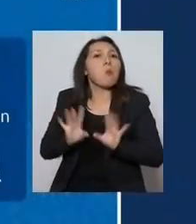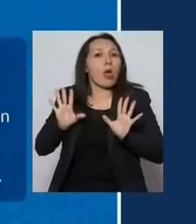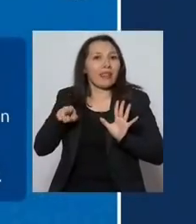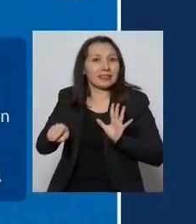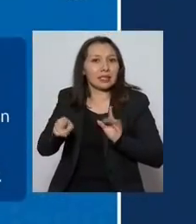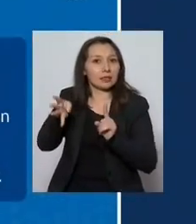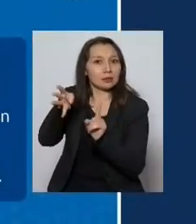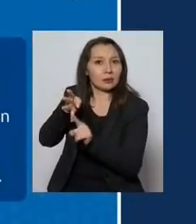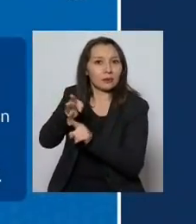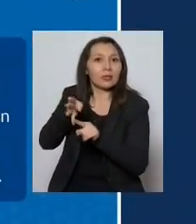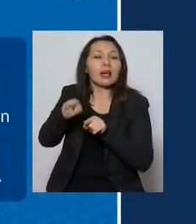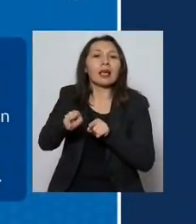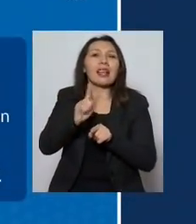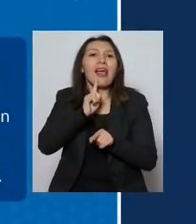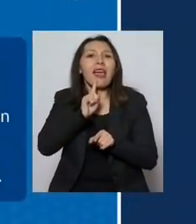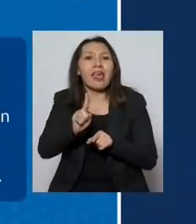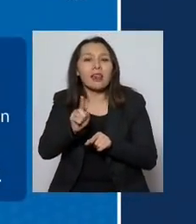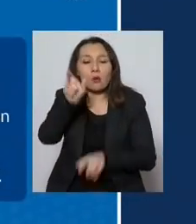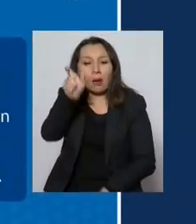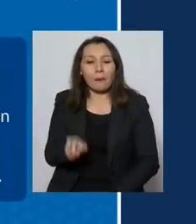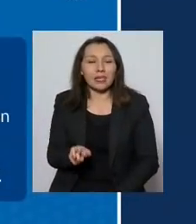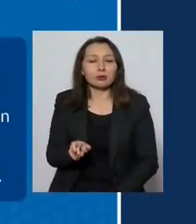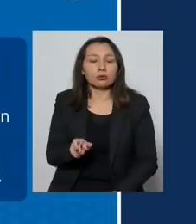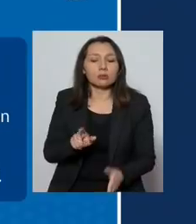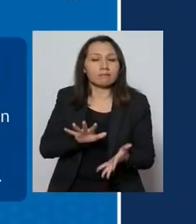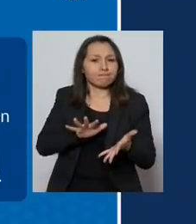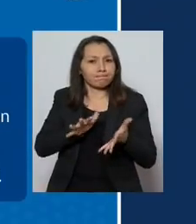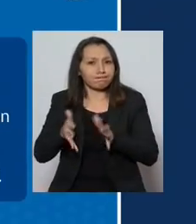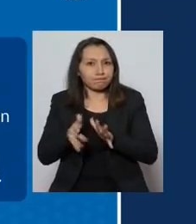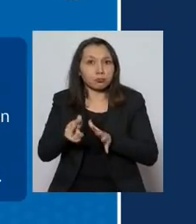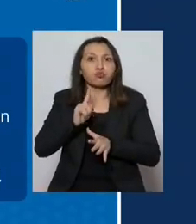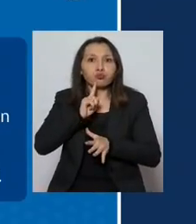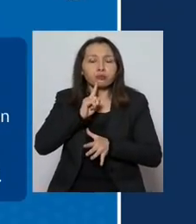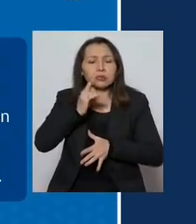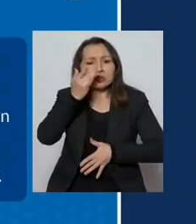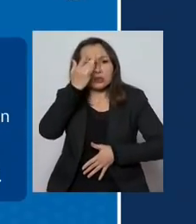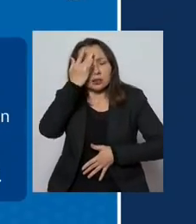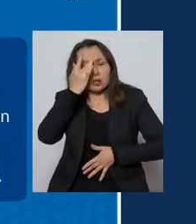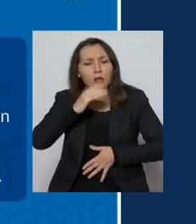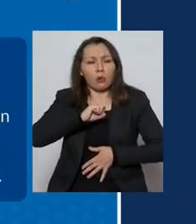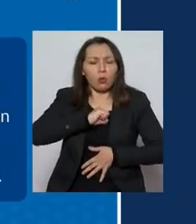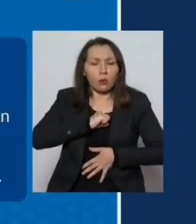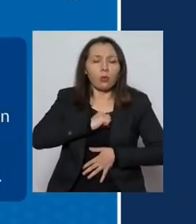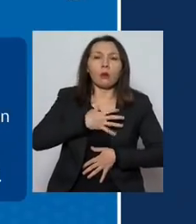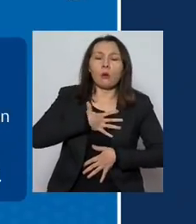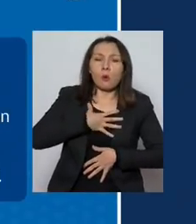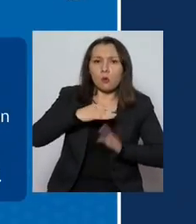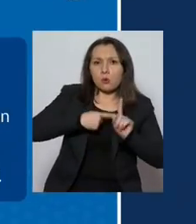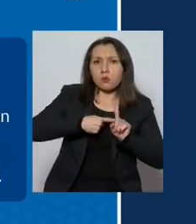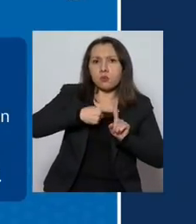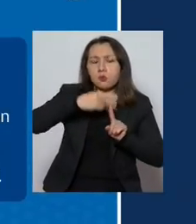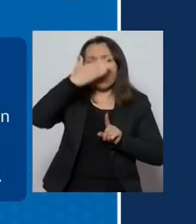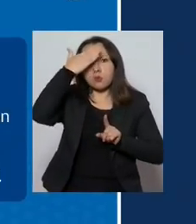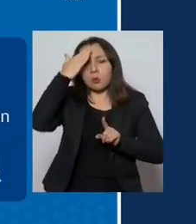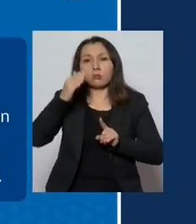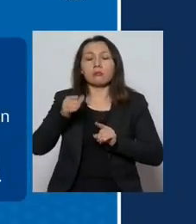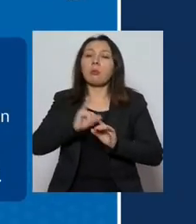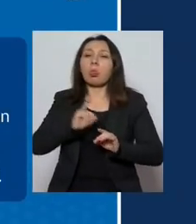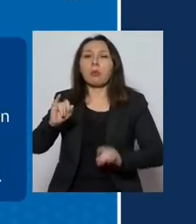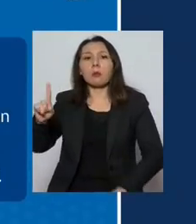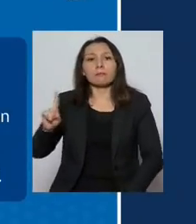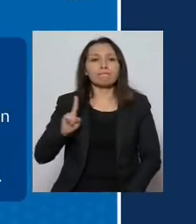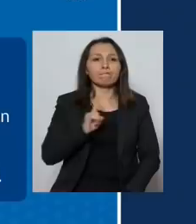Caso probable es una persona que tiene síntomas, que se hace un examen